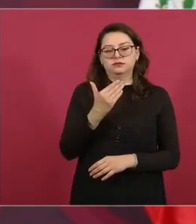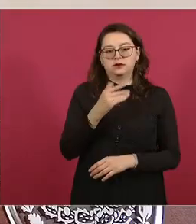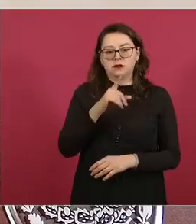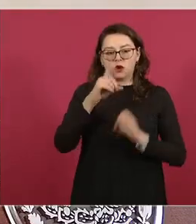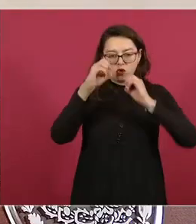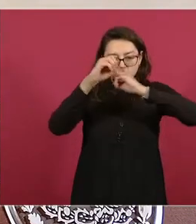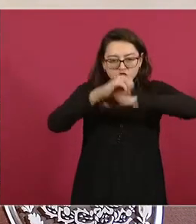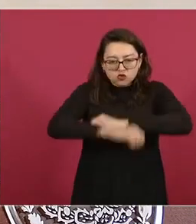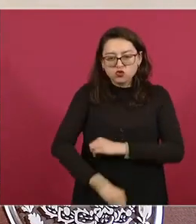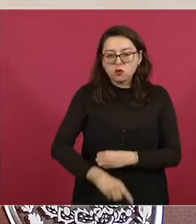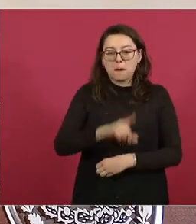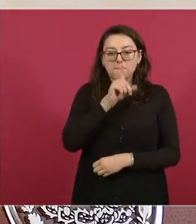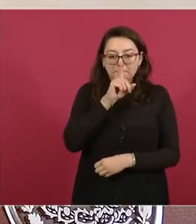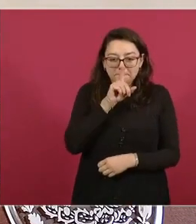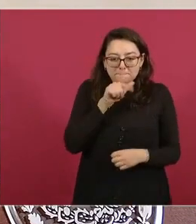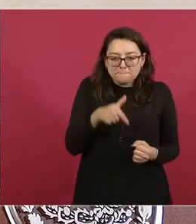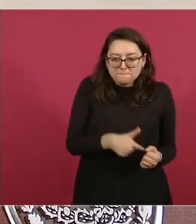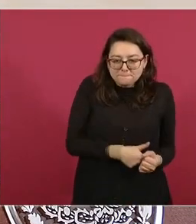oscuro.